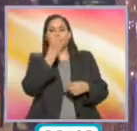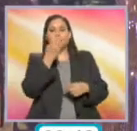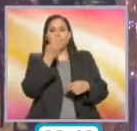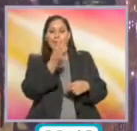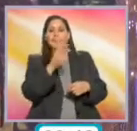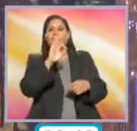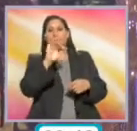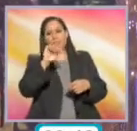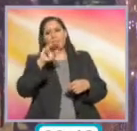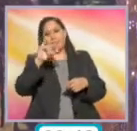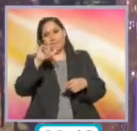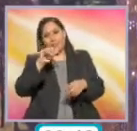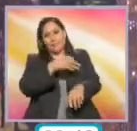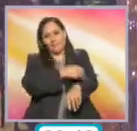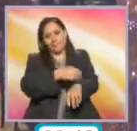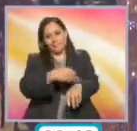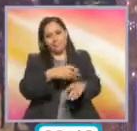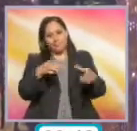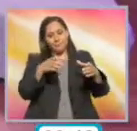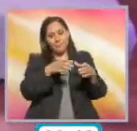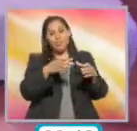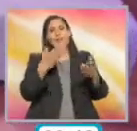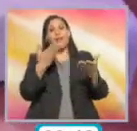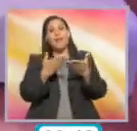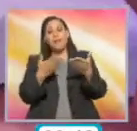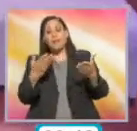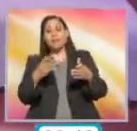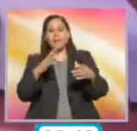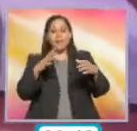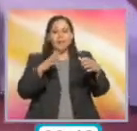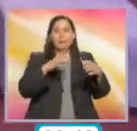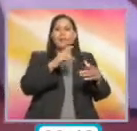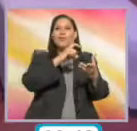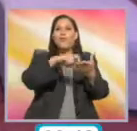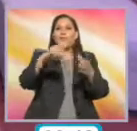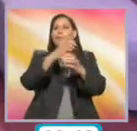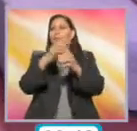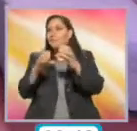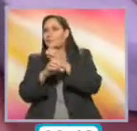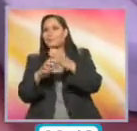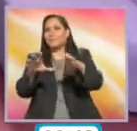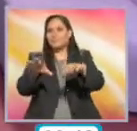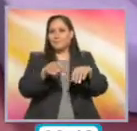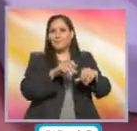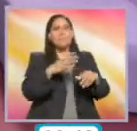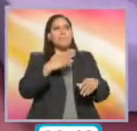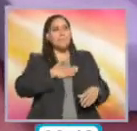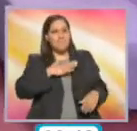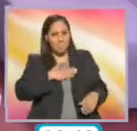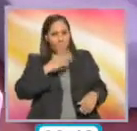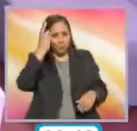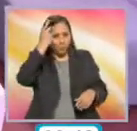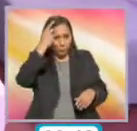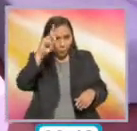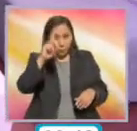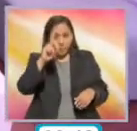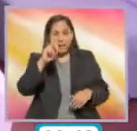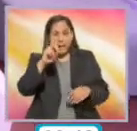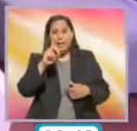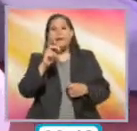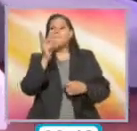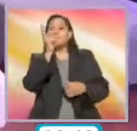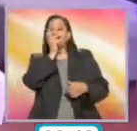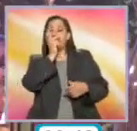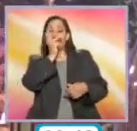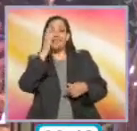Y entonces con con la privatización de bienes y con con la privatización de bienes, el